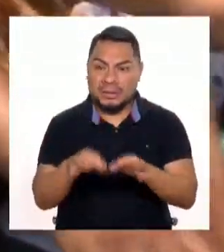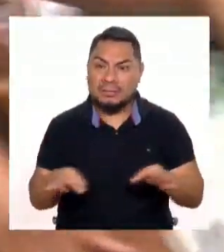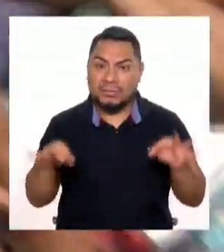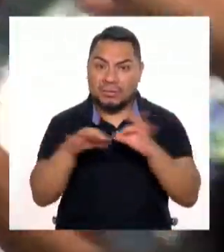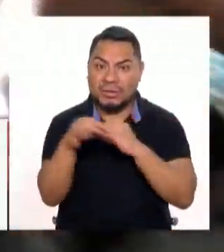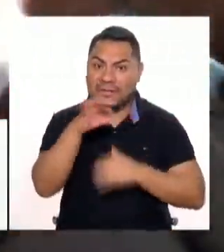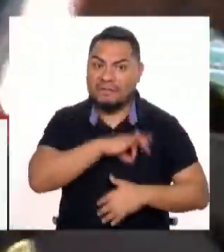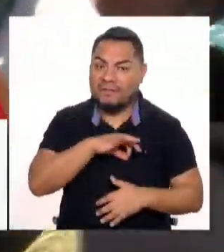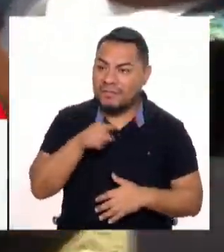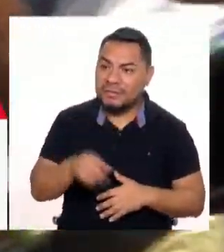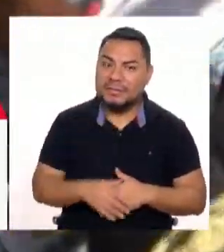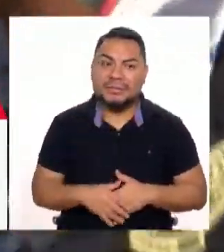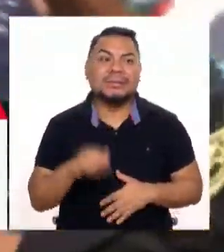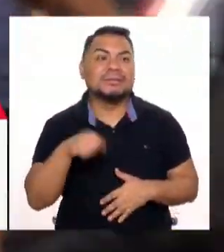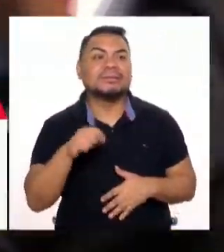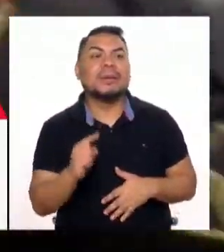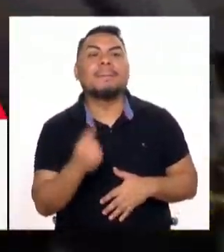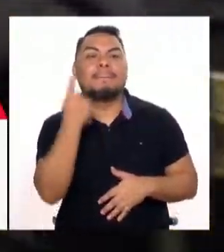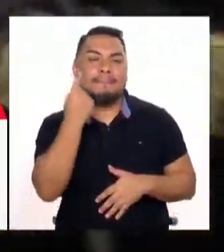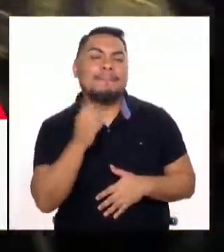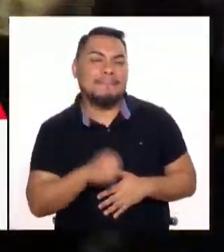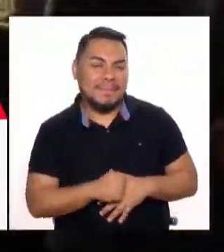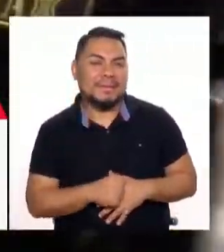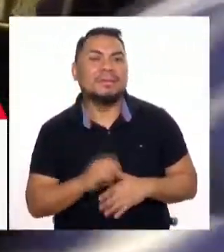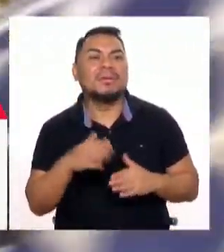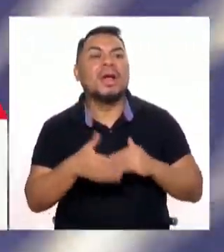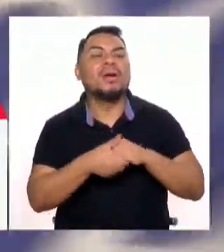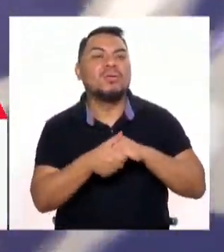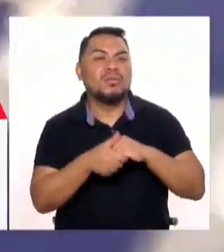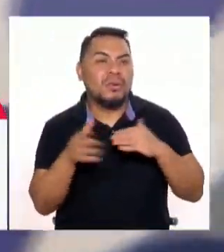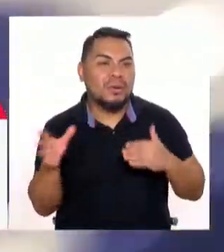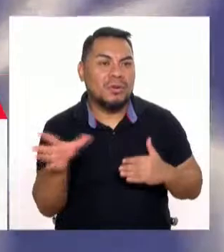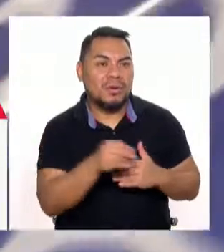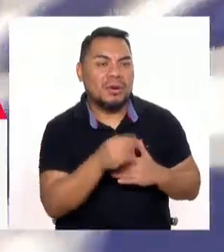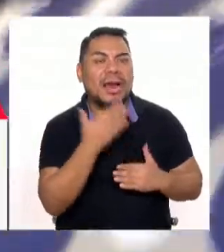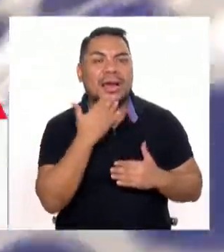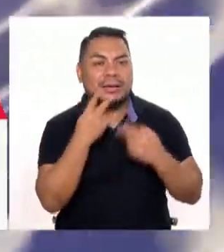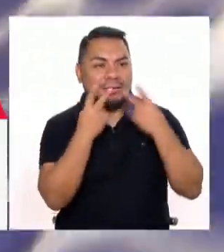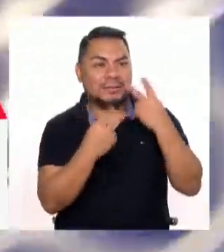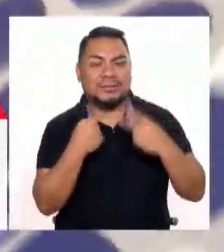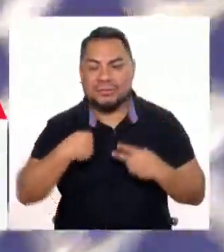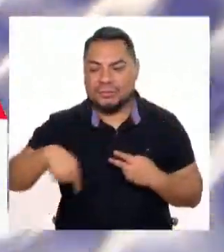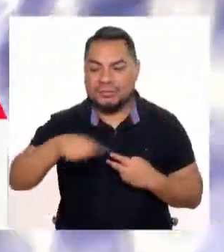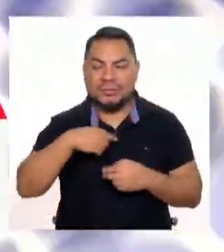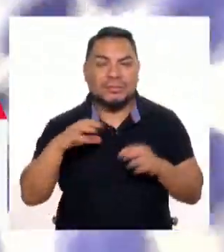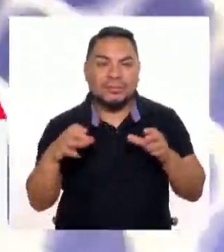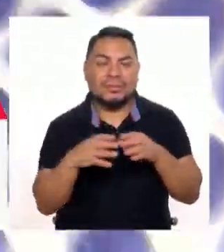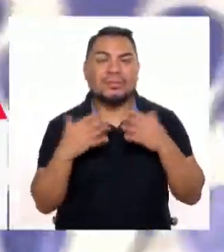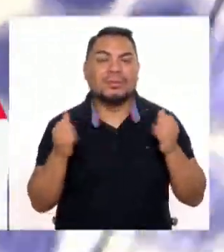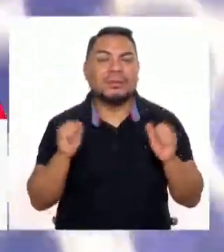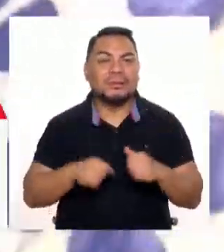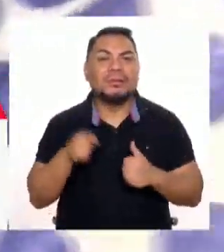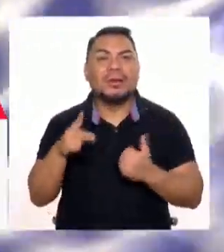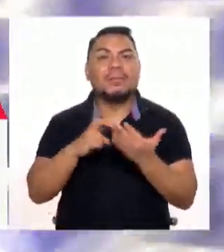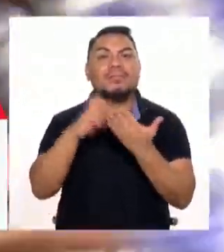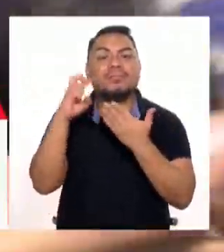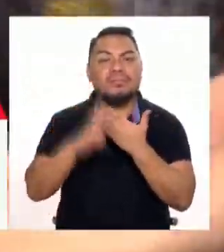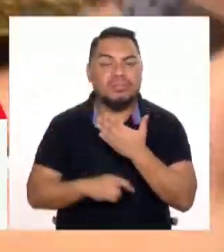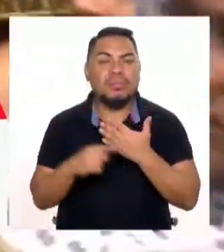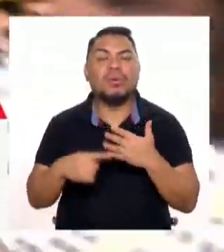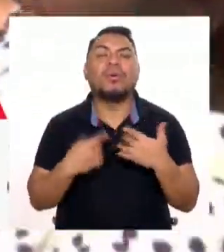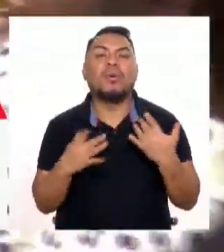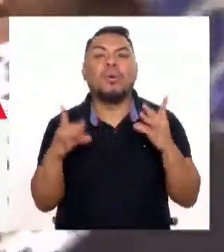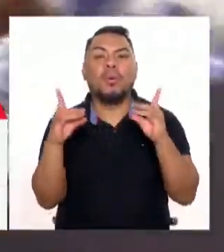beneficiar bueno en primer lugar muy buenas tardes a todos acá en Puebla ucayac Los visitantes somos nosotros pobladores del programa nacional